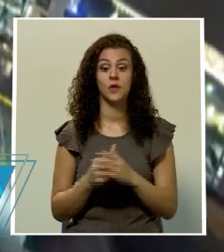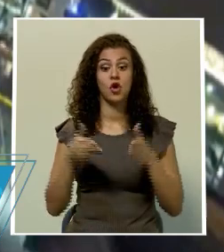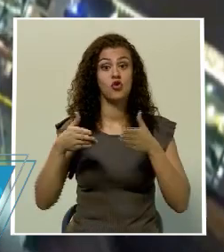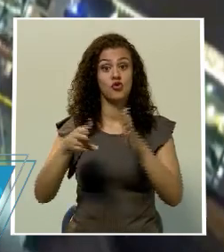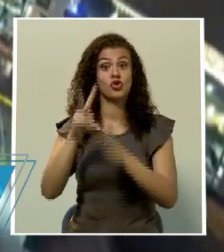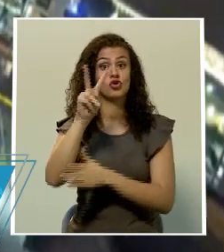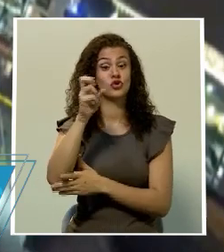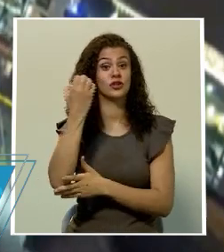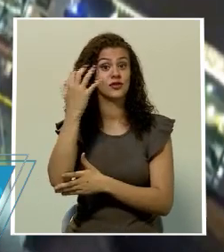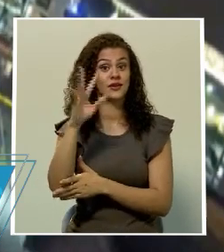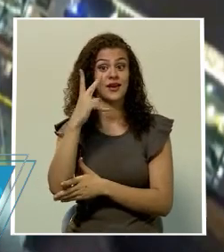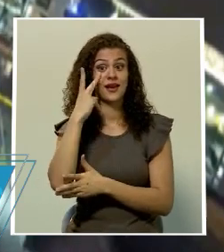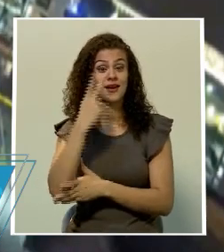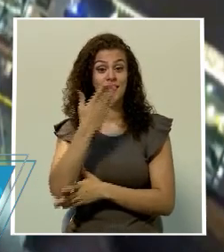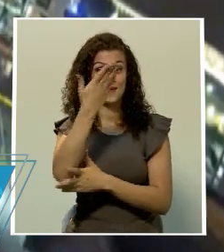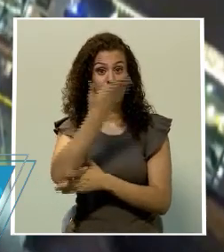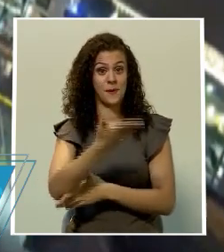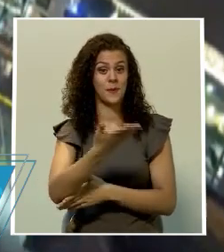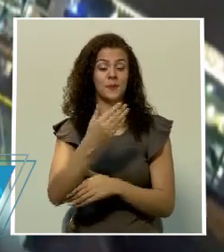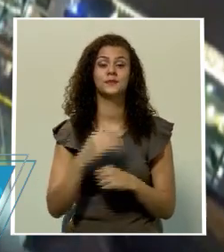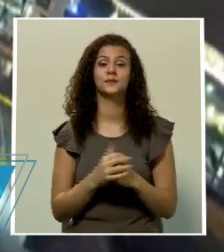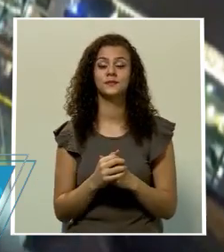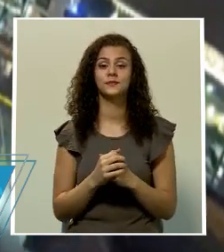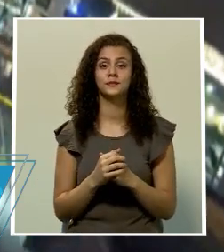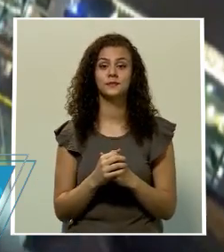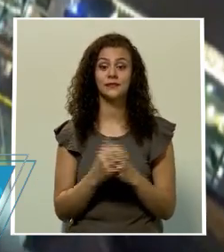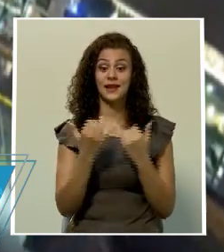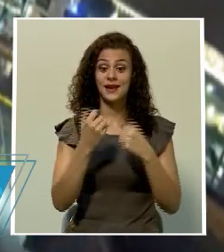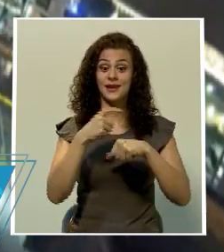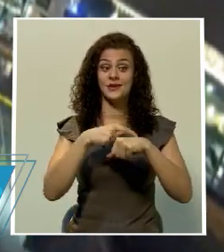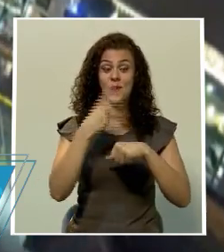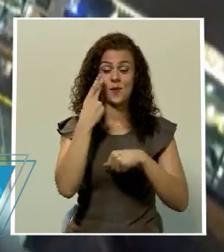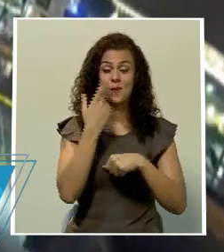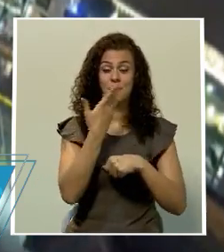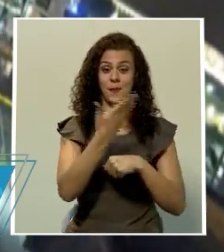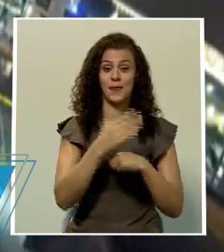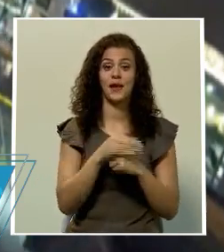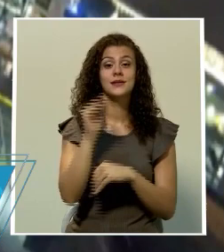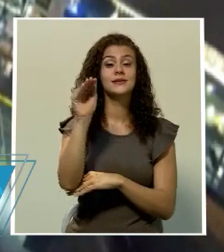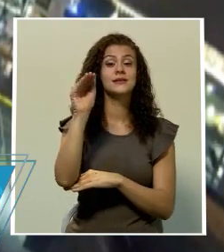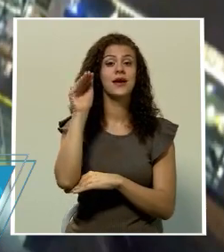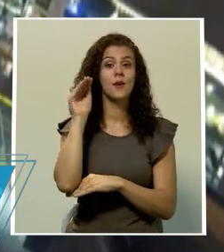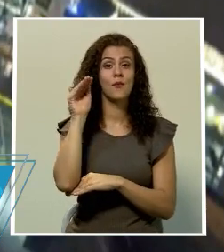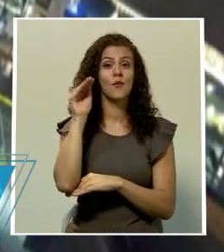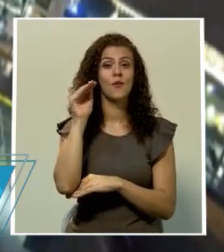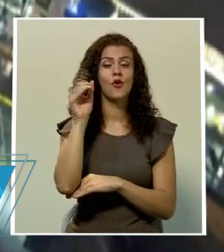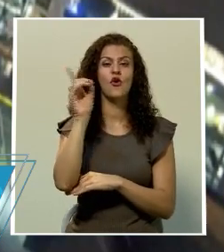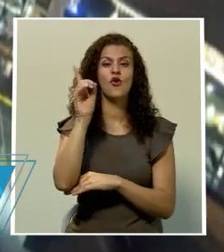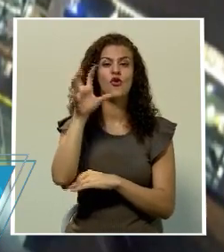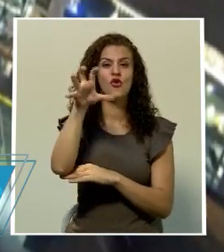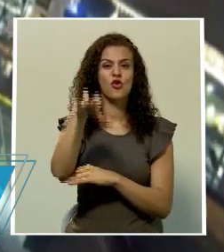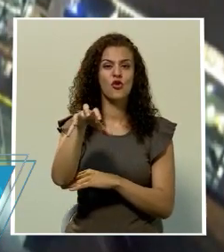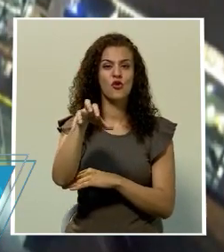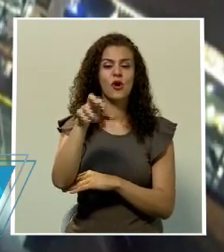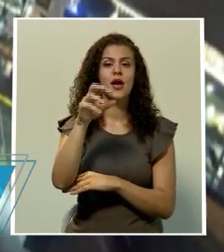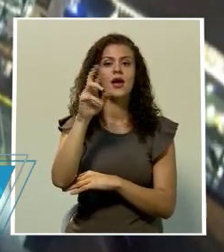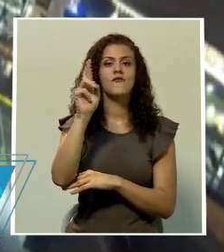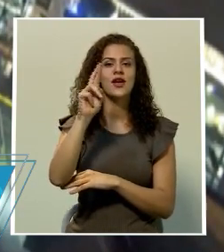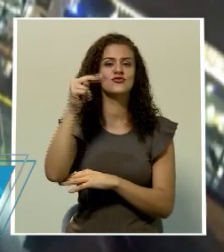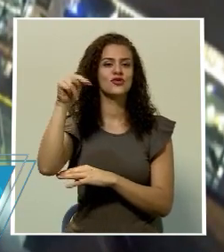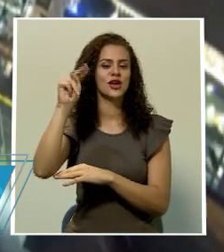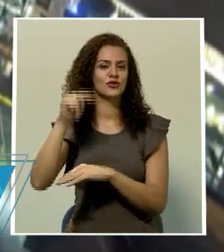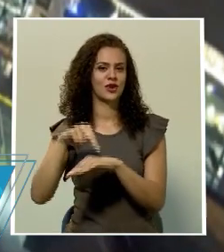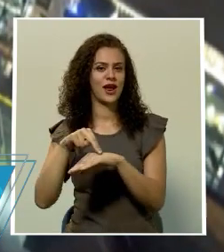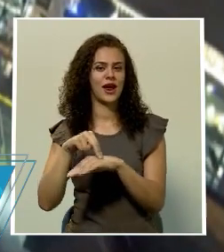Ruta 215 es la imagen que estamos visualizando en este momento. Zapote a la altura del Registro